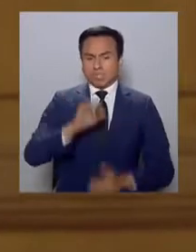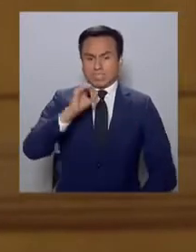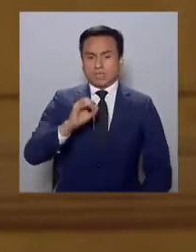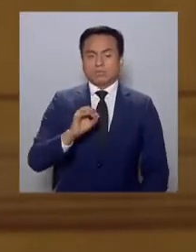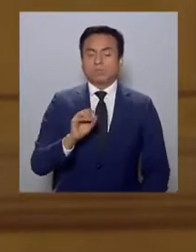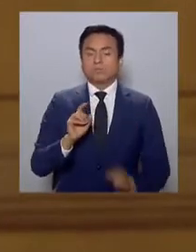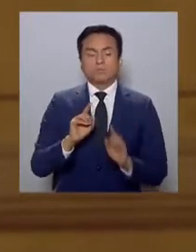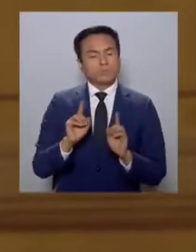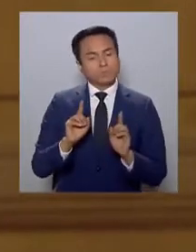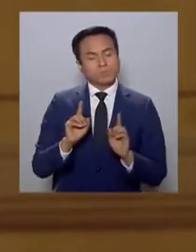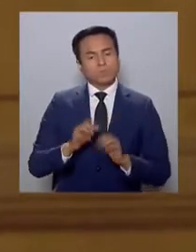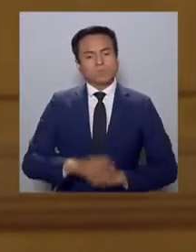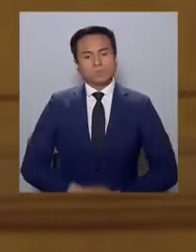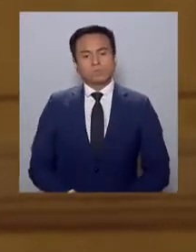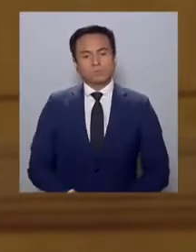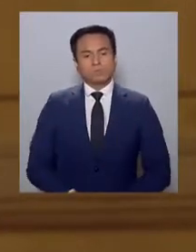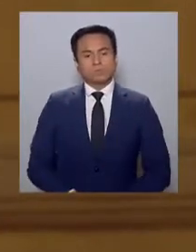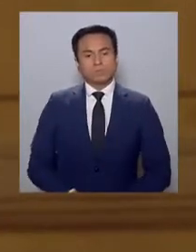cero.